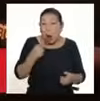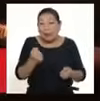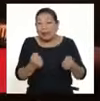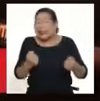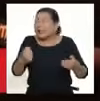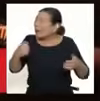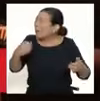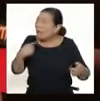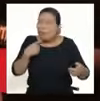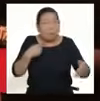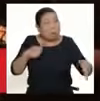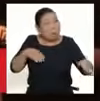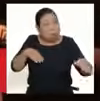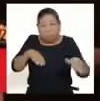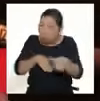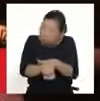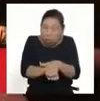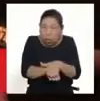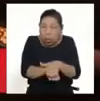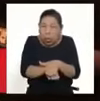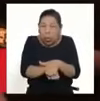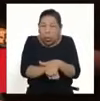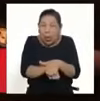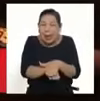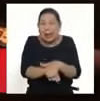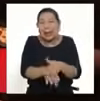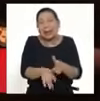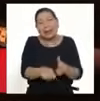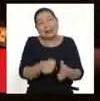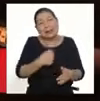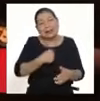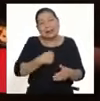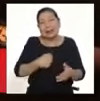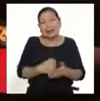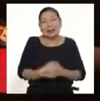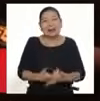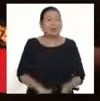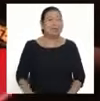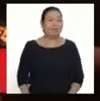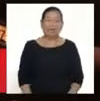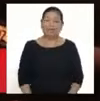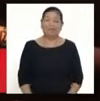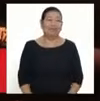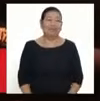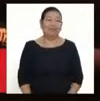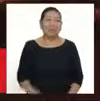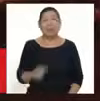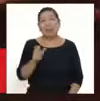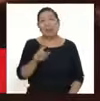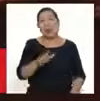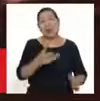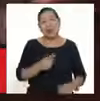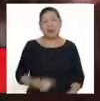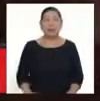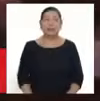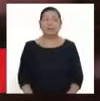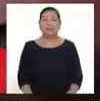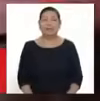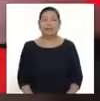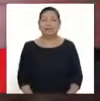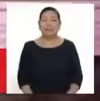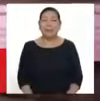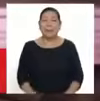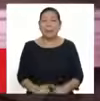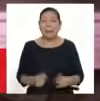acción y la que colisionó con la camioneta y es la que ha provocado este lamentable accidente donde tenemos ya confirmado un fallecido. Varios vehículos